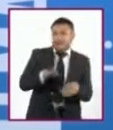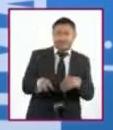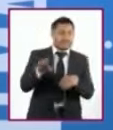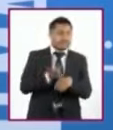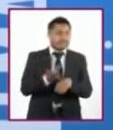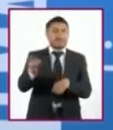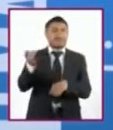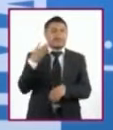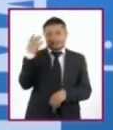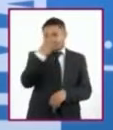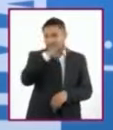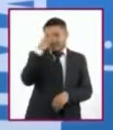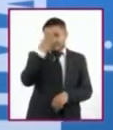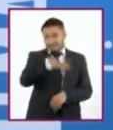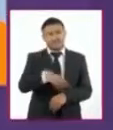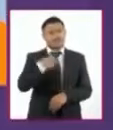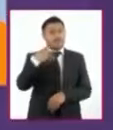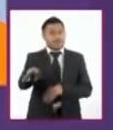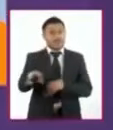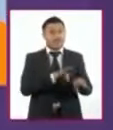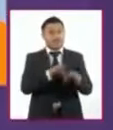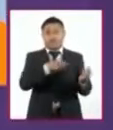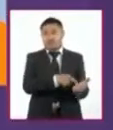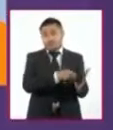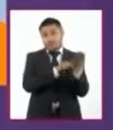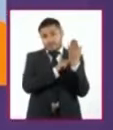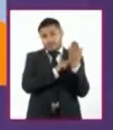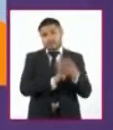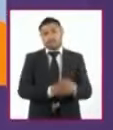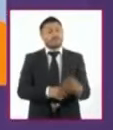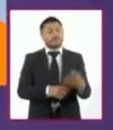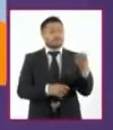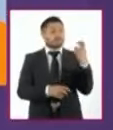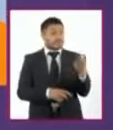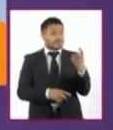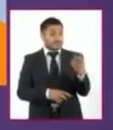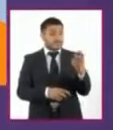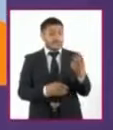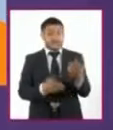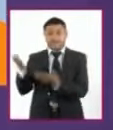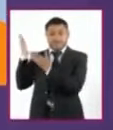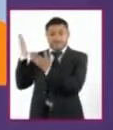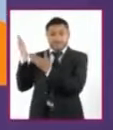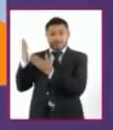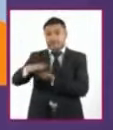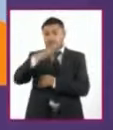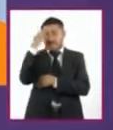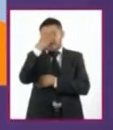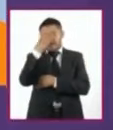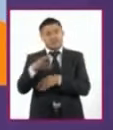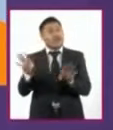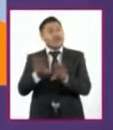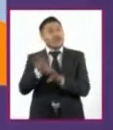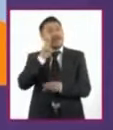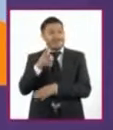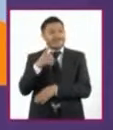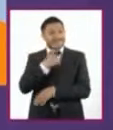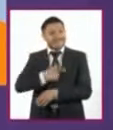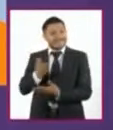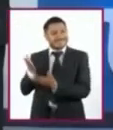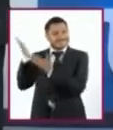manda algunas fotos para mostrarme su trabajo. Esta es una de sus fotografías. ¿Qué les parece? ¿Les